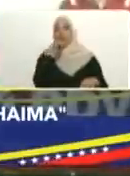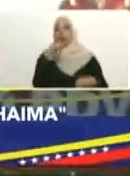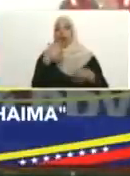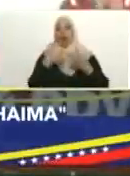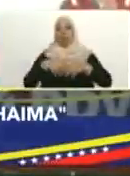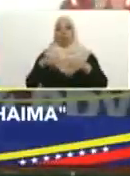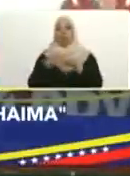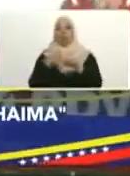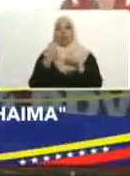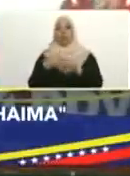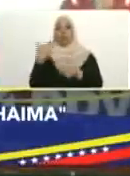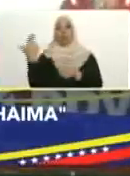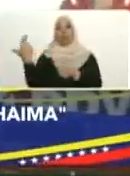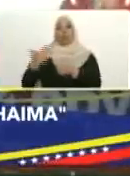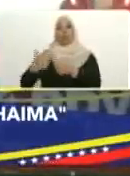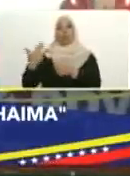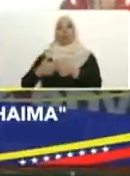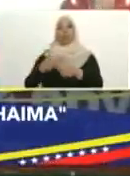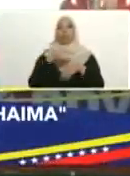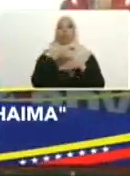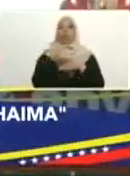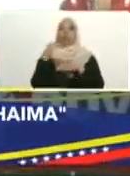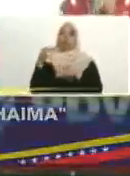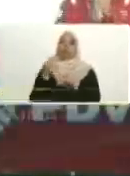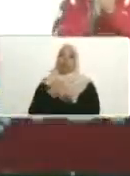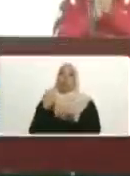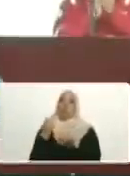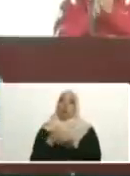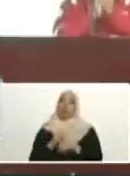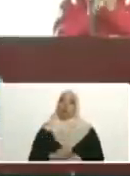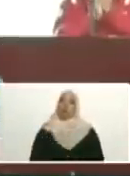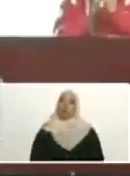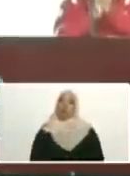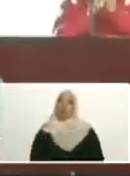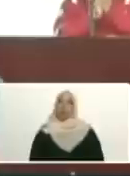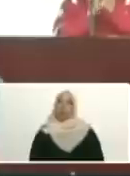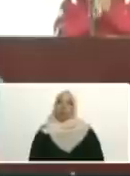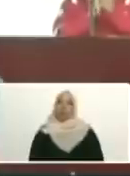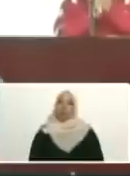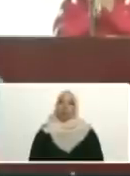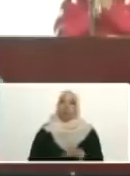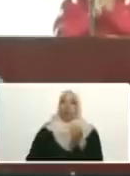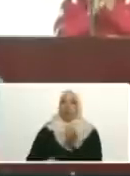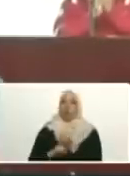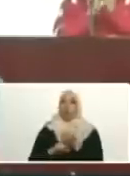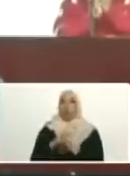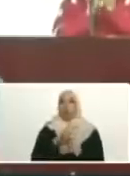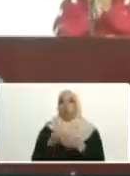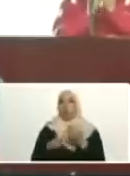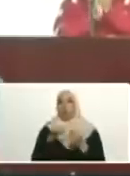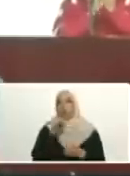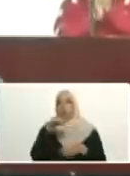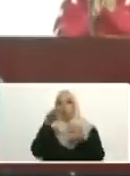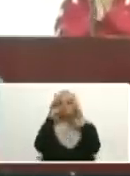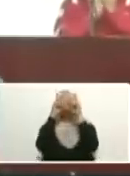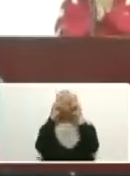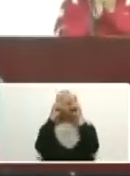Petróleo, Pedro Rafael Tellechea. A la compañera vicepresidenta ejecutiva,